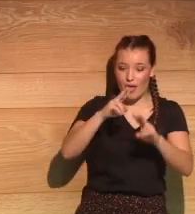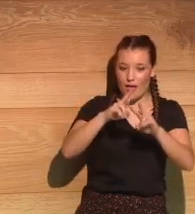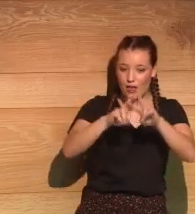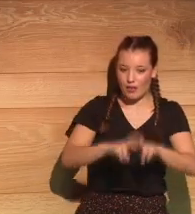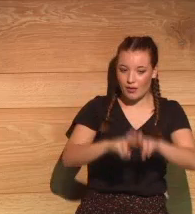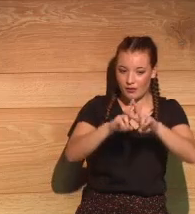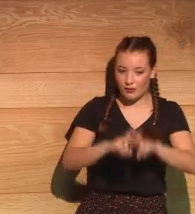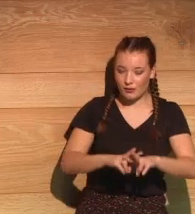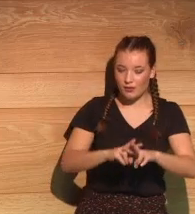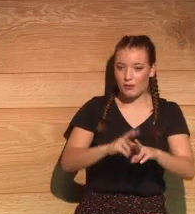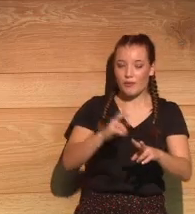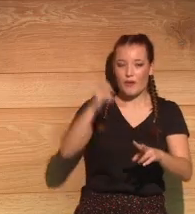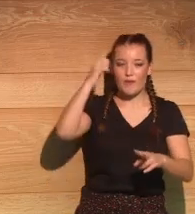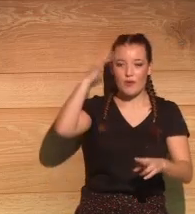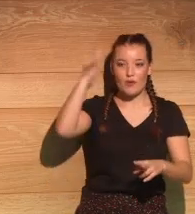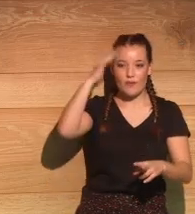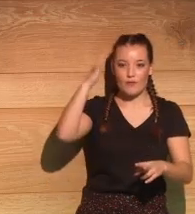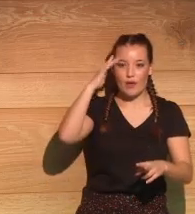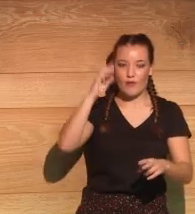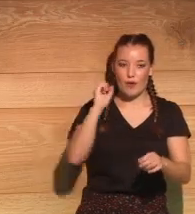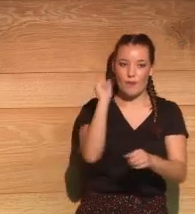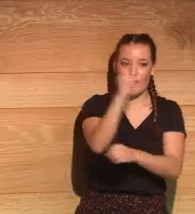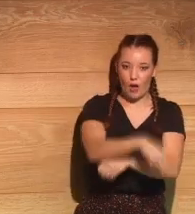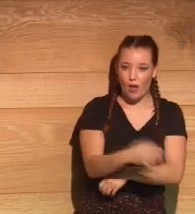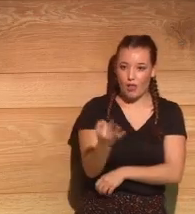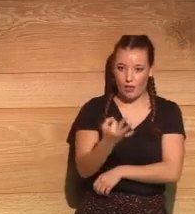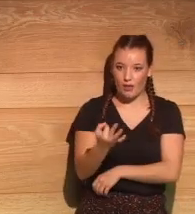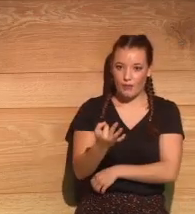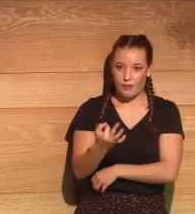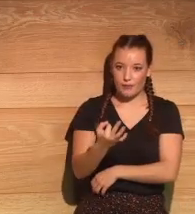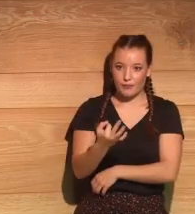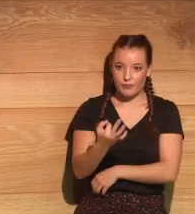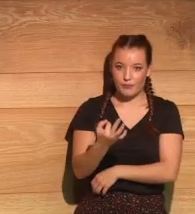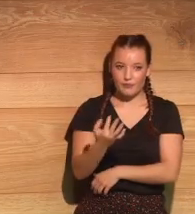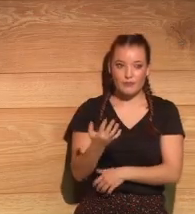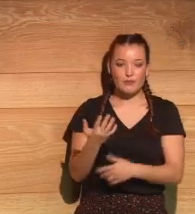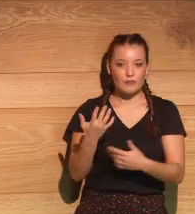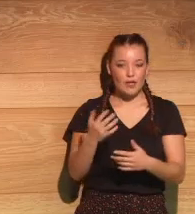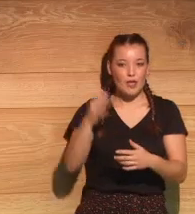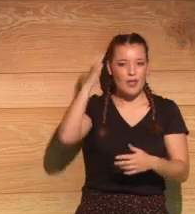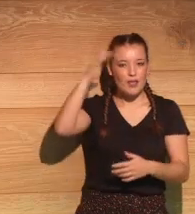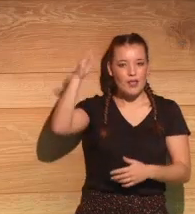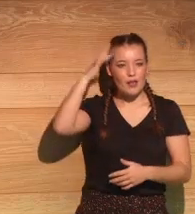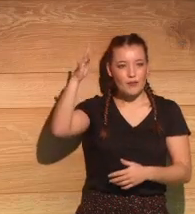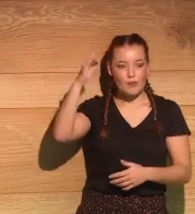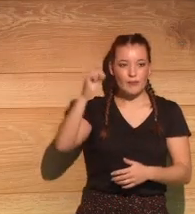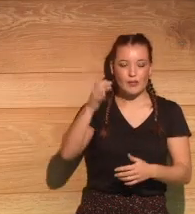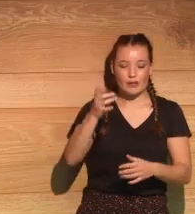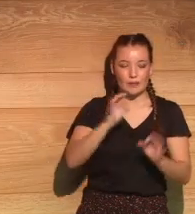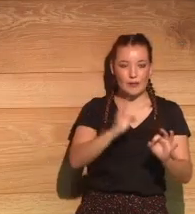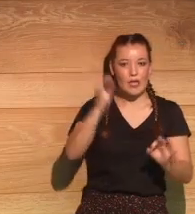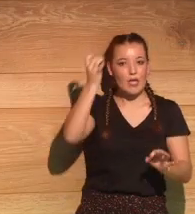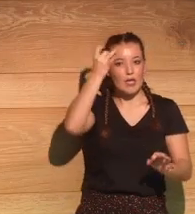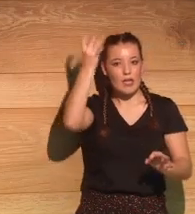la filosofía. Si tú me preguntas qué tiene que hacer la filosofía en relación con las generaciones, es combatir al edadismo, es decir, la idea de que los viejos por definición